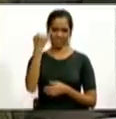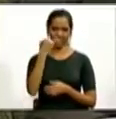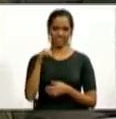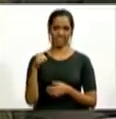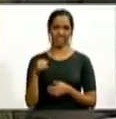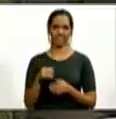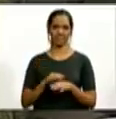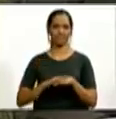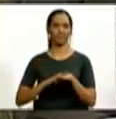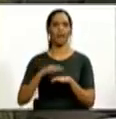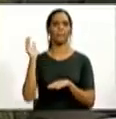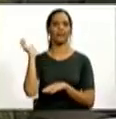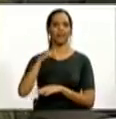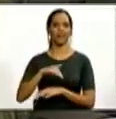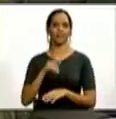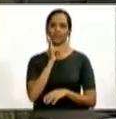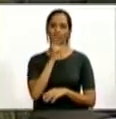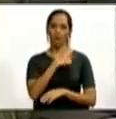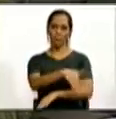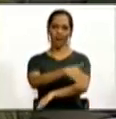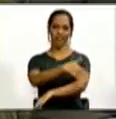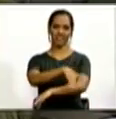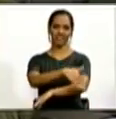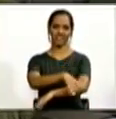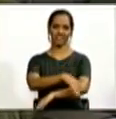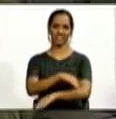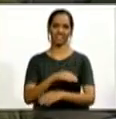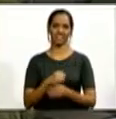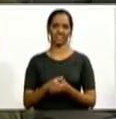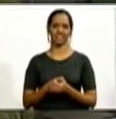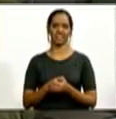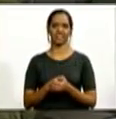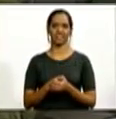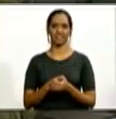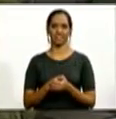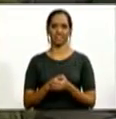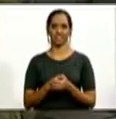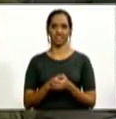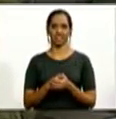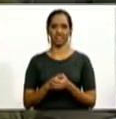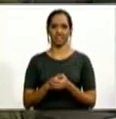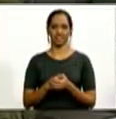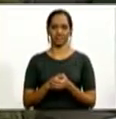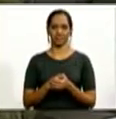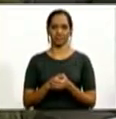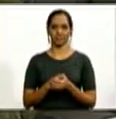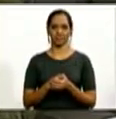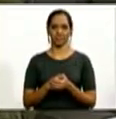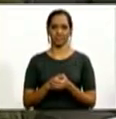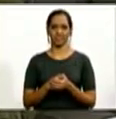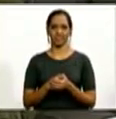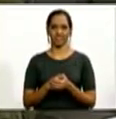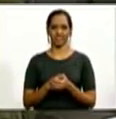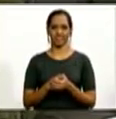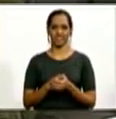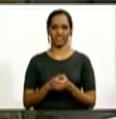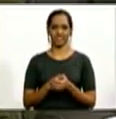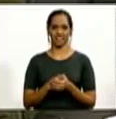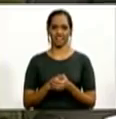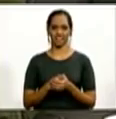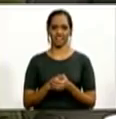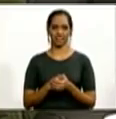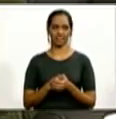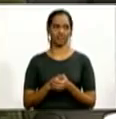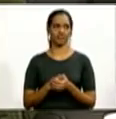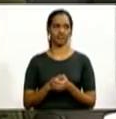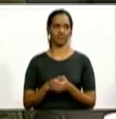¿Cómo está esa avenida? La Constitución. La que va por la placera. ¿La placera es donde, chica? ¿En Maracay? Sí, la que va